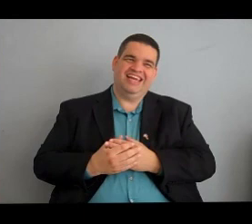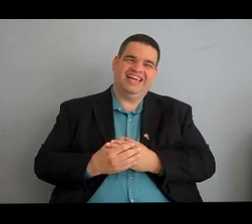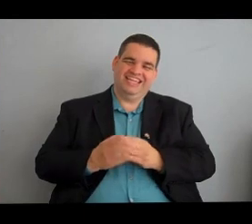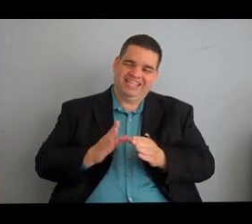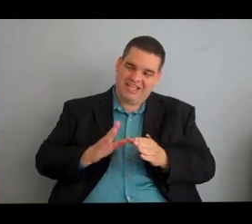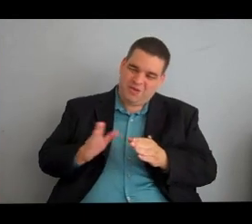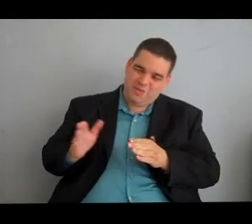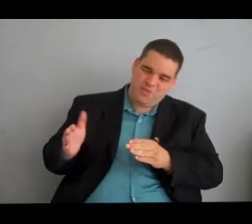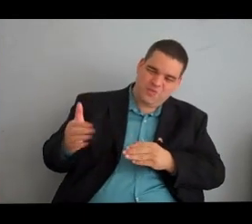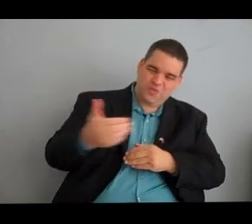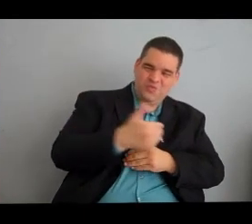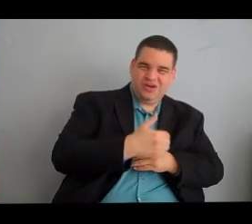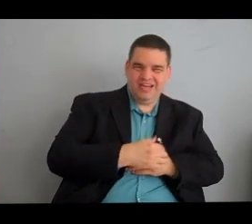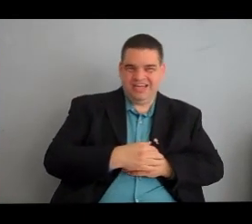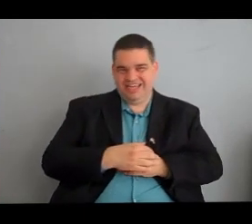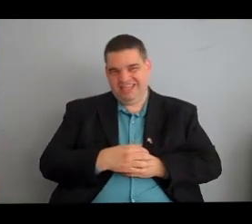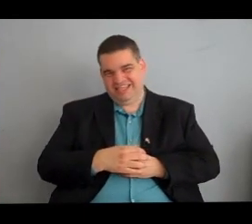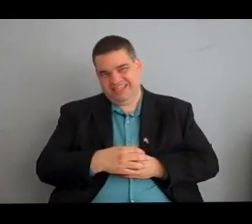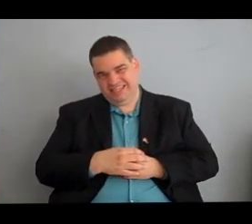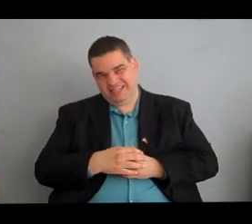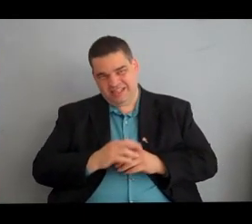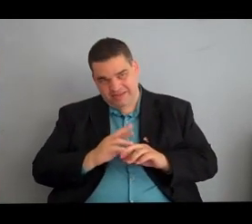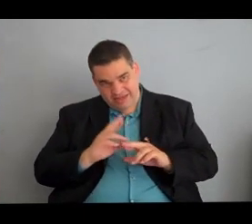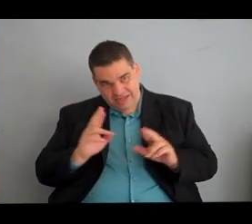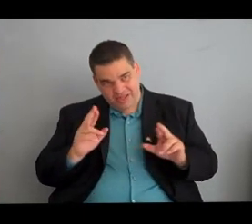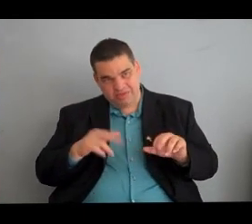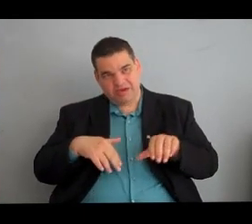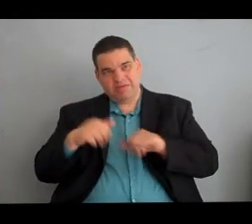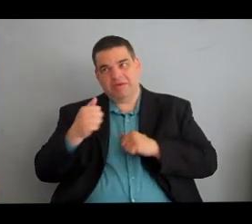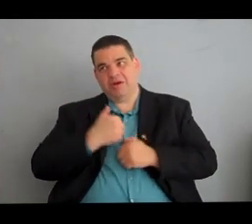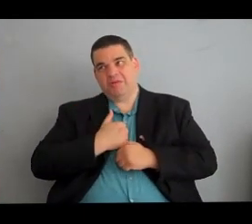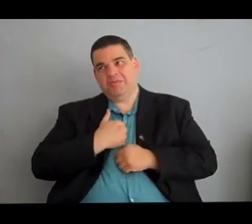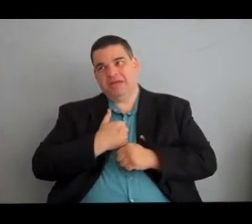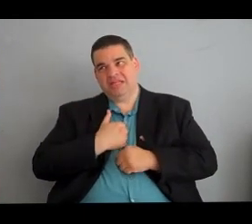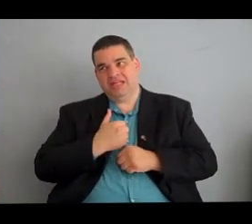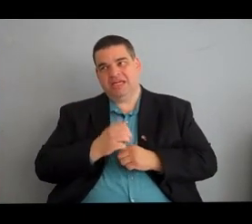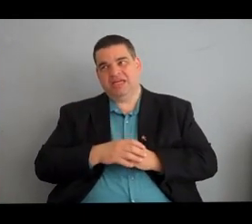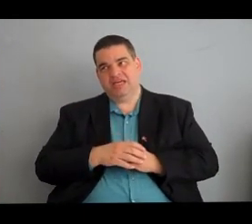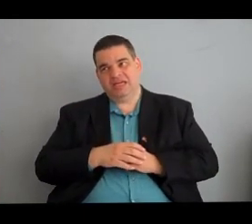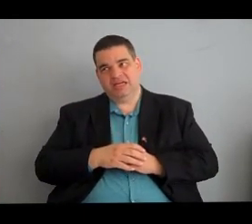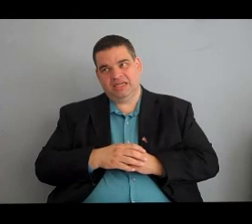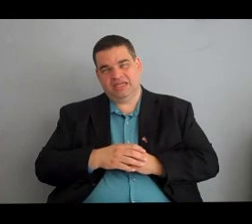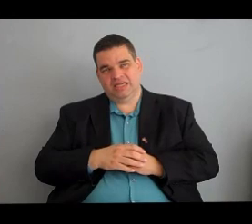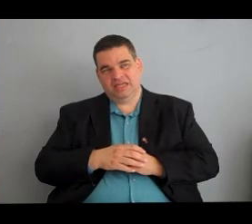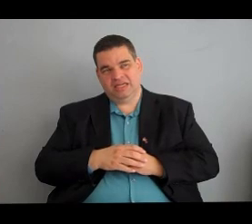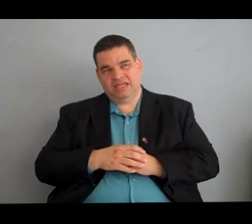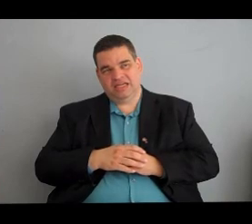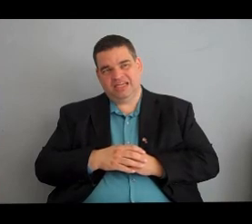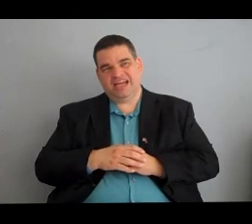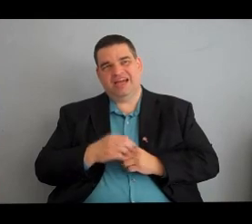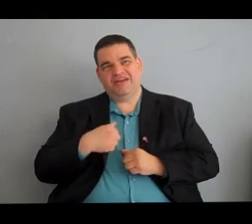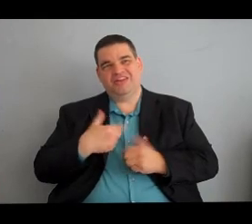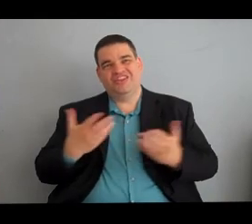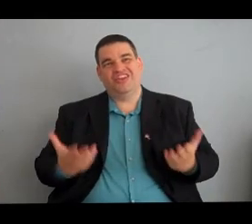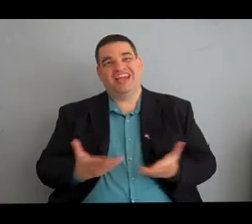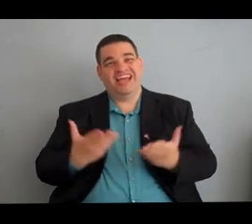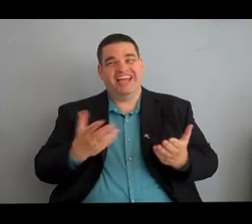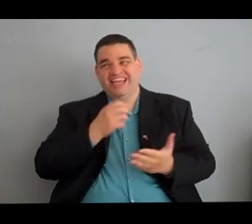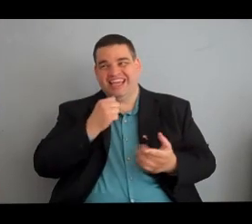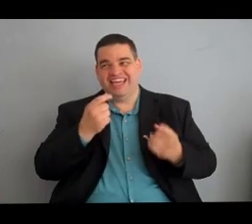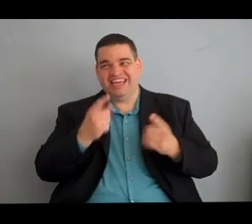estaba ready para irme para lo militar, pero estoy aquí. No pasó. Y mucho que nos ha